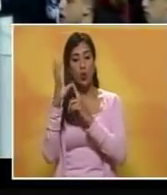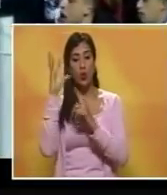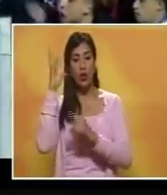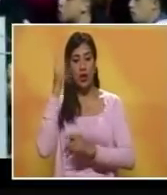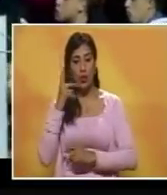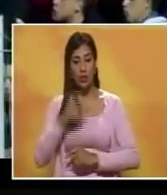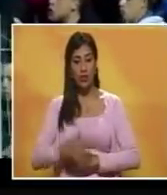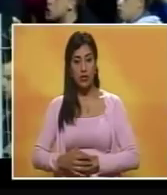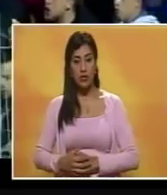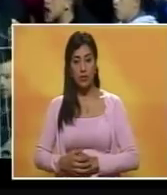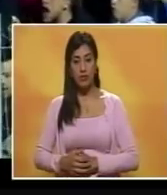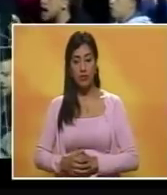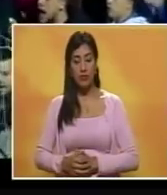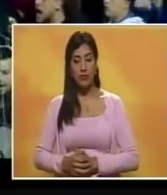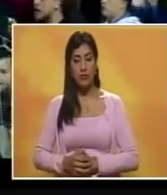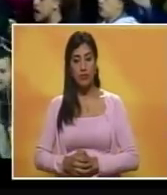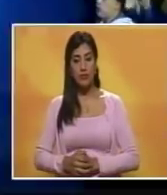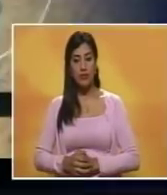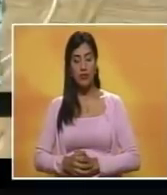Leonesa.